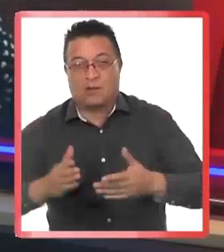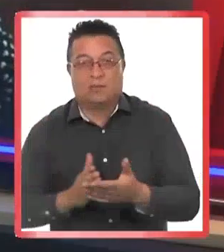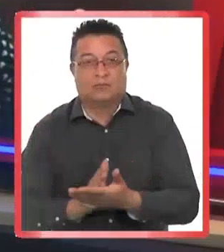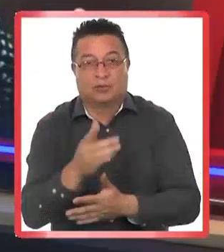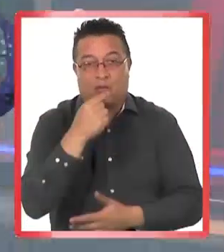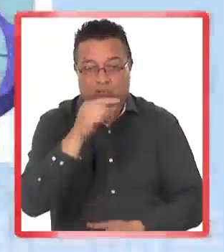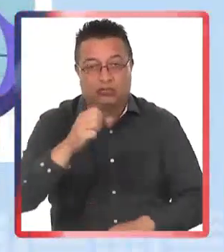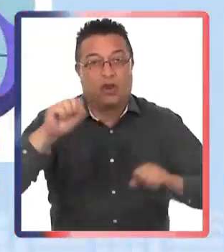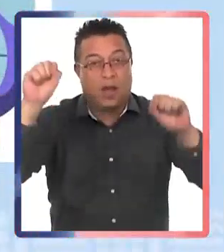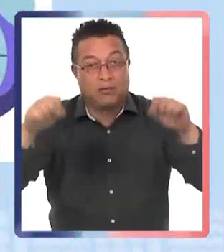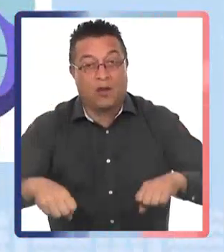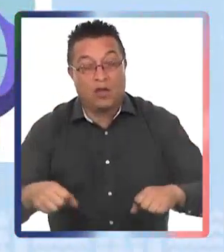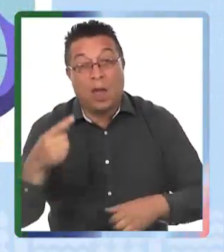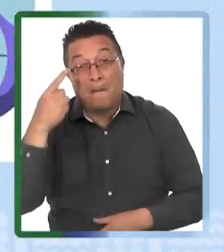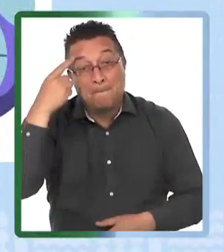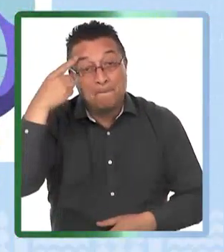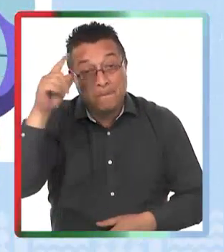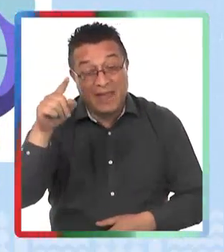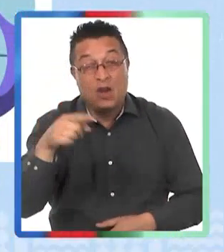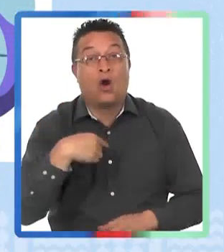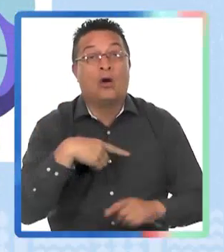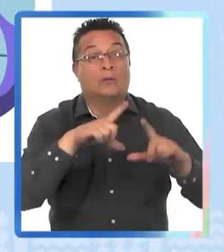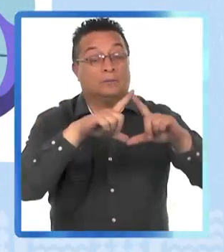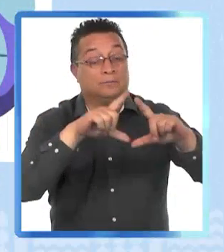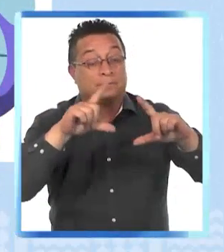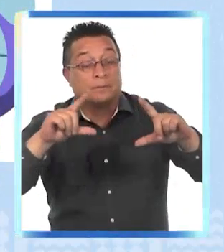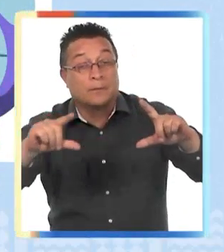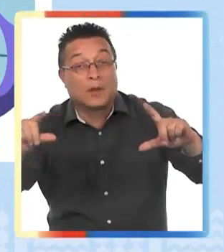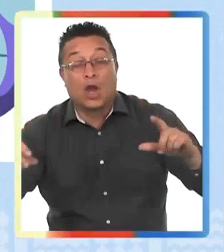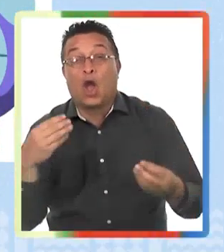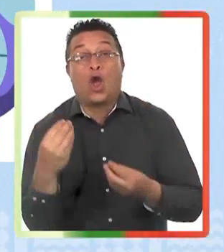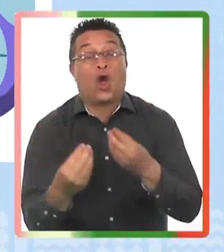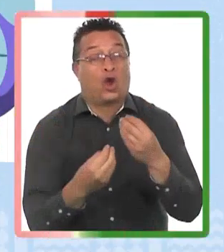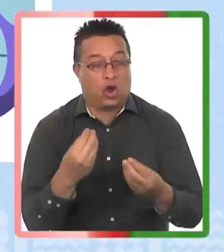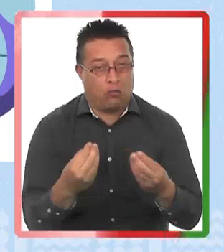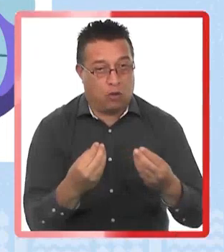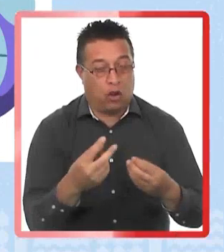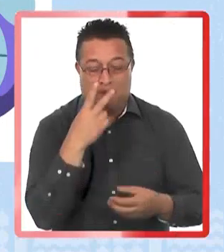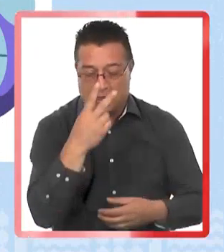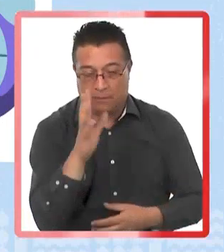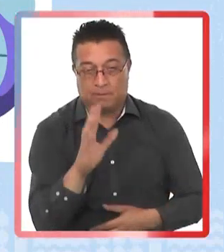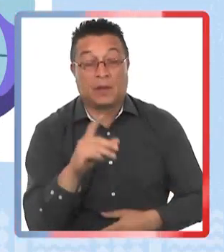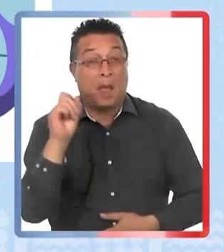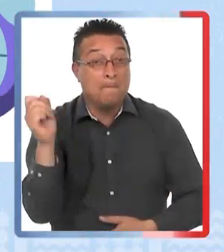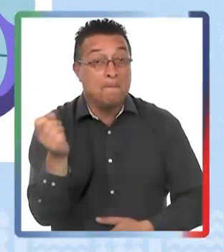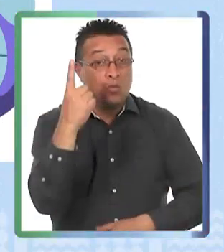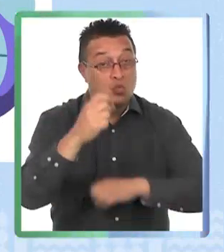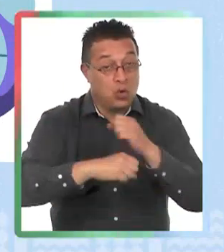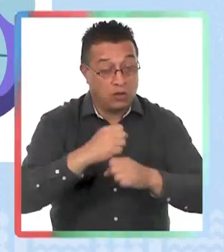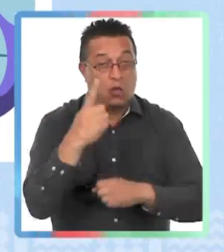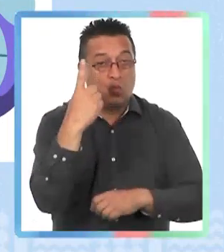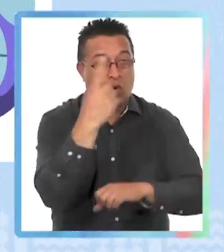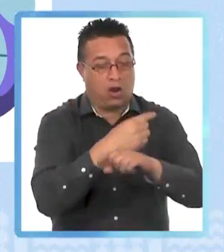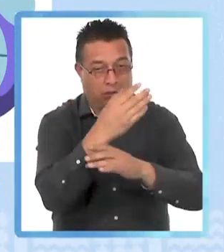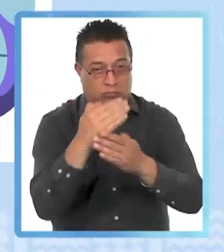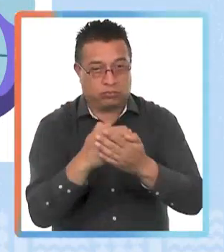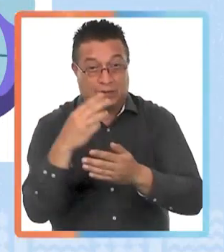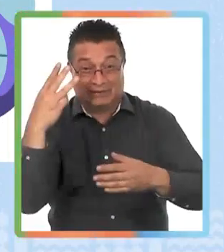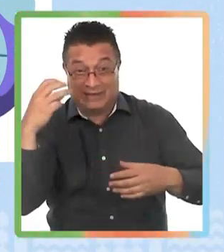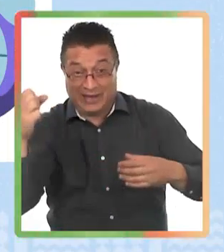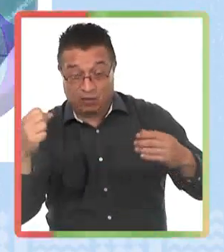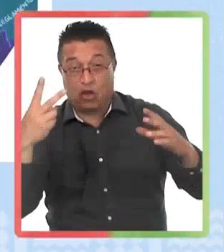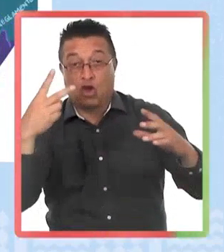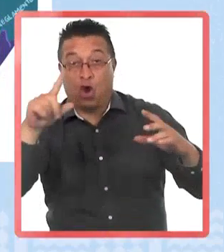digamos, una vez que lo aprobemos, pero el régimen para reducir la jornada laboral va a ser así, Scarlett. El primer año 1 hora, al tercer año